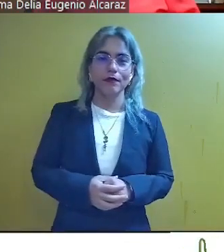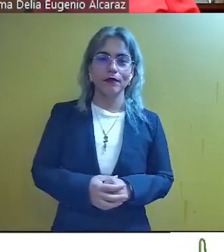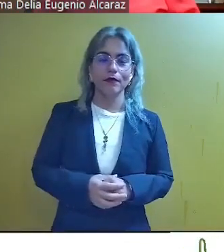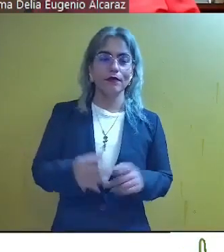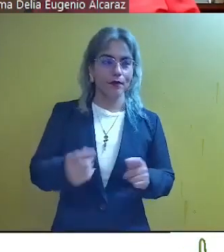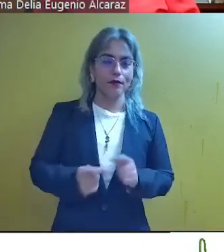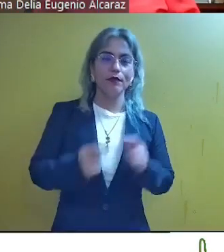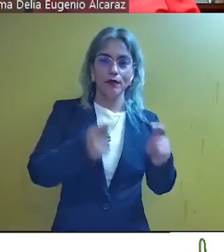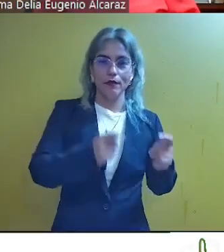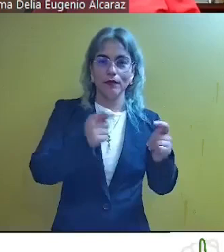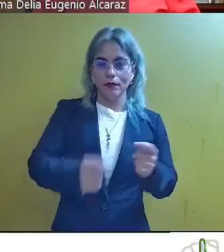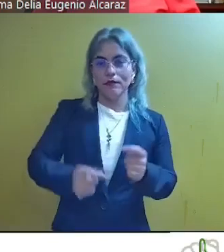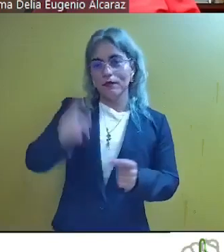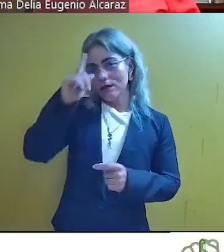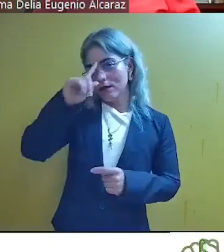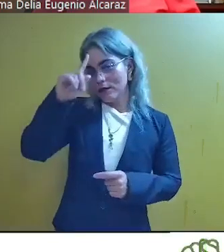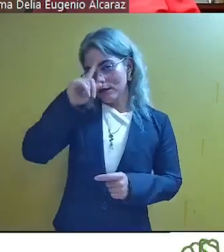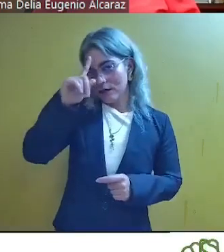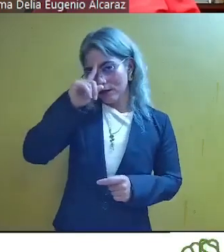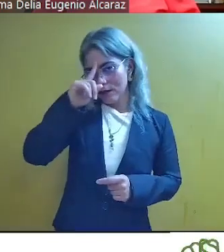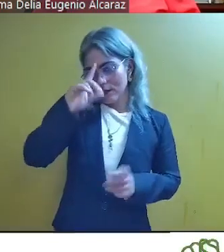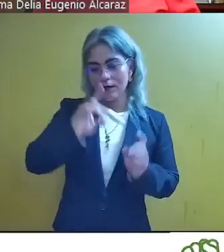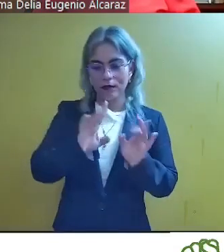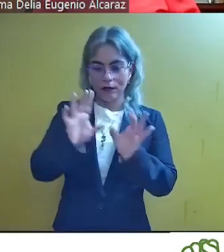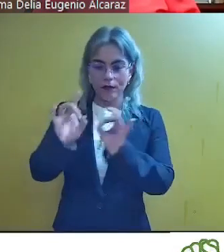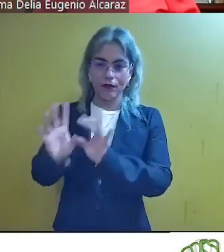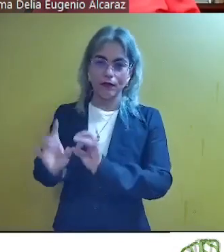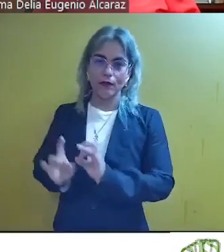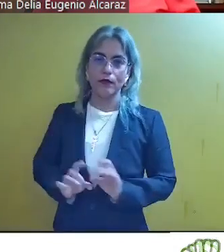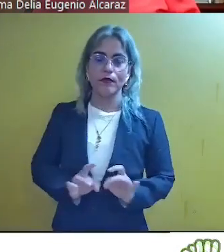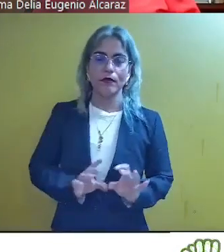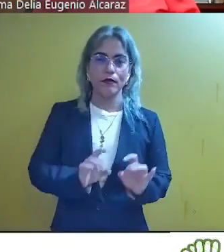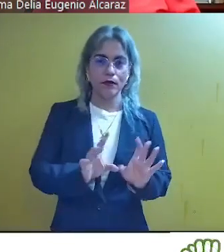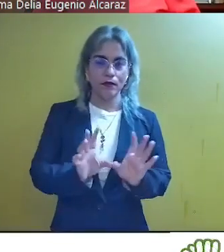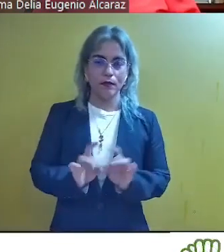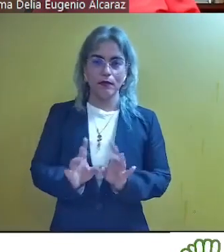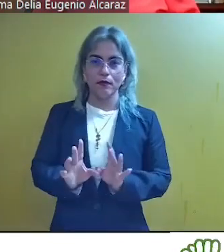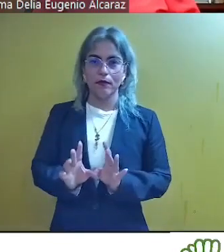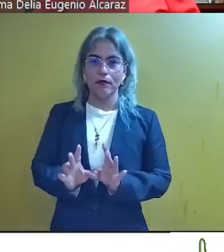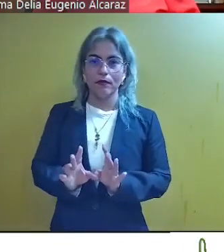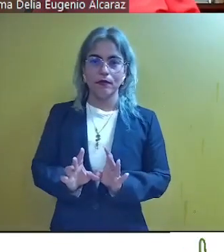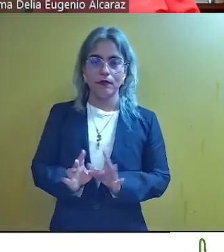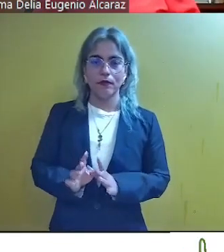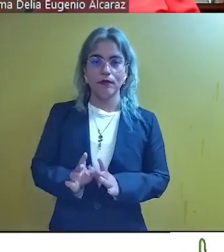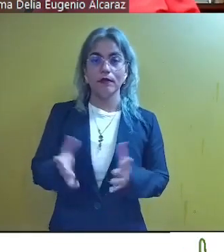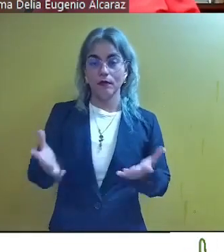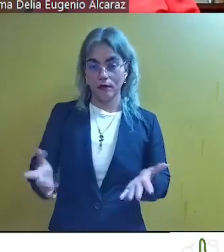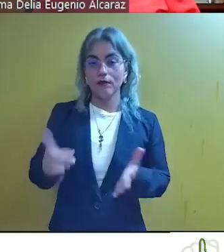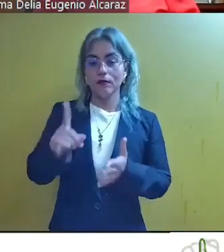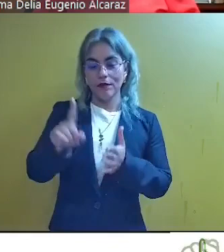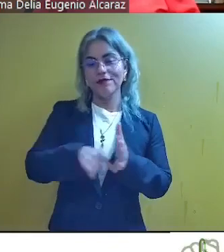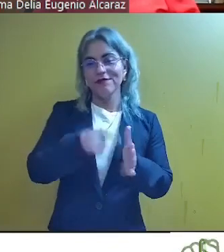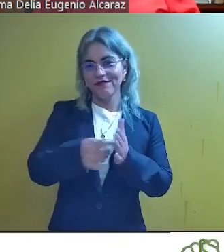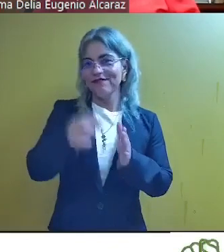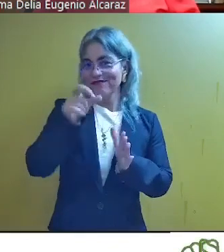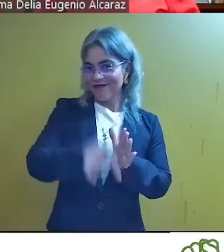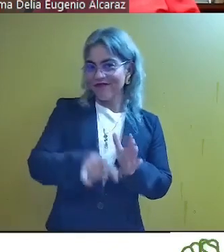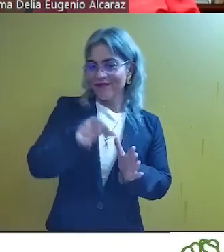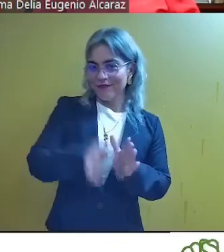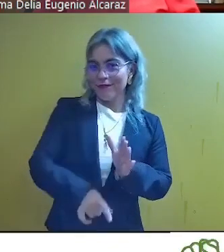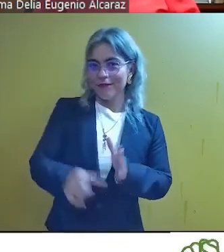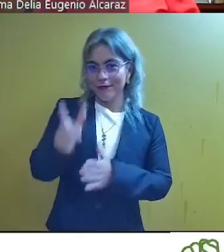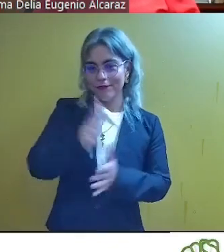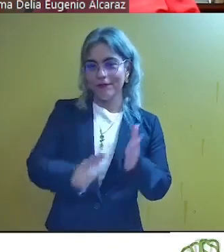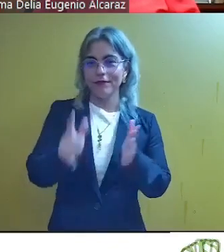las consejerías propietarias, etapas y procedimientos que se encuentran apegados a los principios rectores de la materia electoral. Por tanto, tal